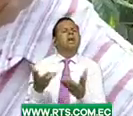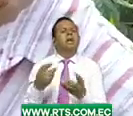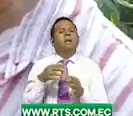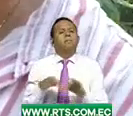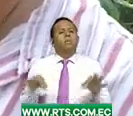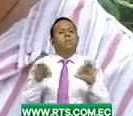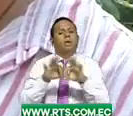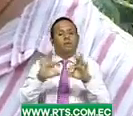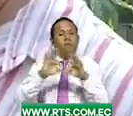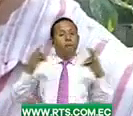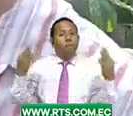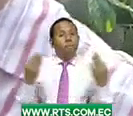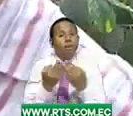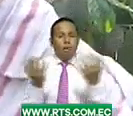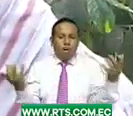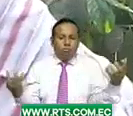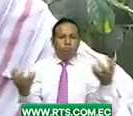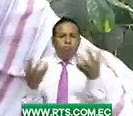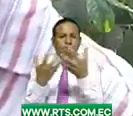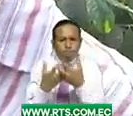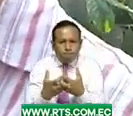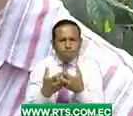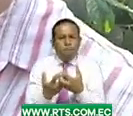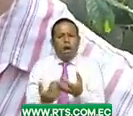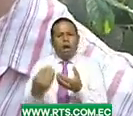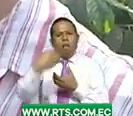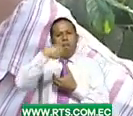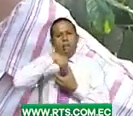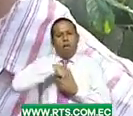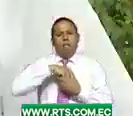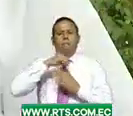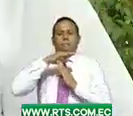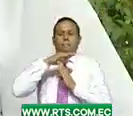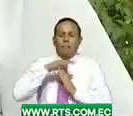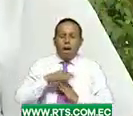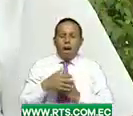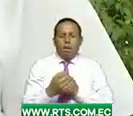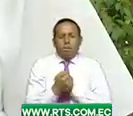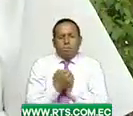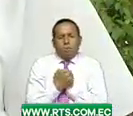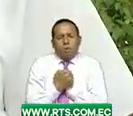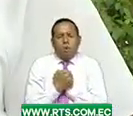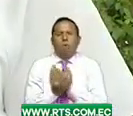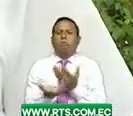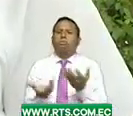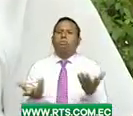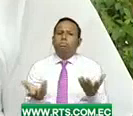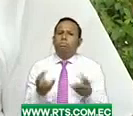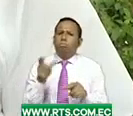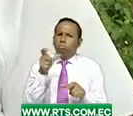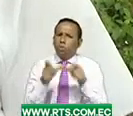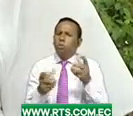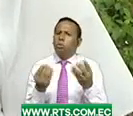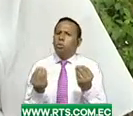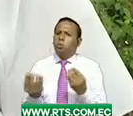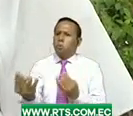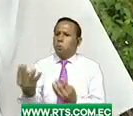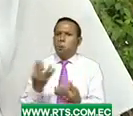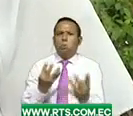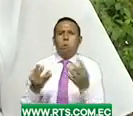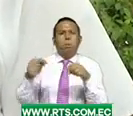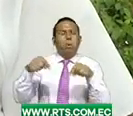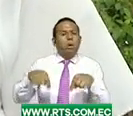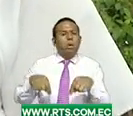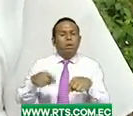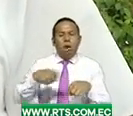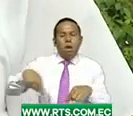la familia, de tener más paz en nuestros corazones, más amor. Ya hemos visto todas las personas que han venido, que se han